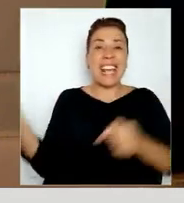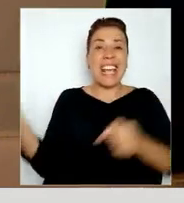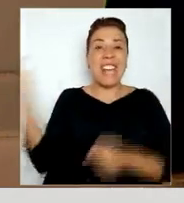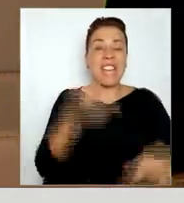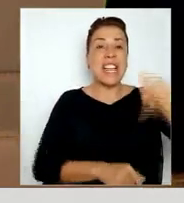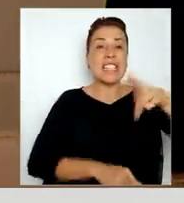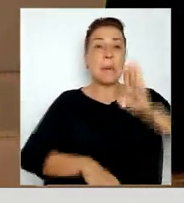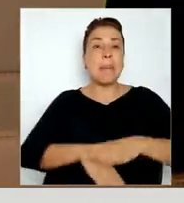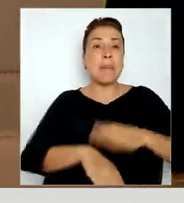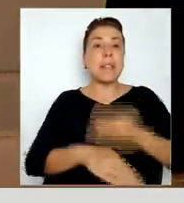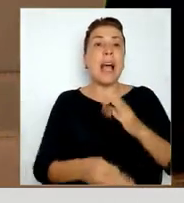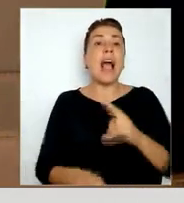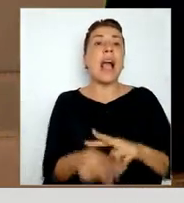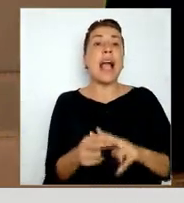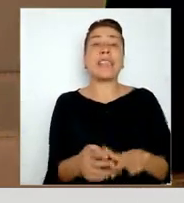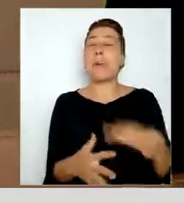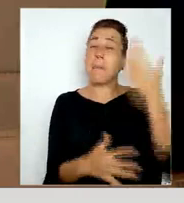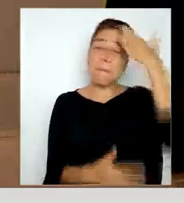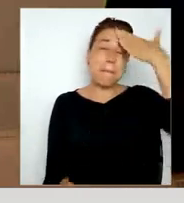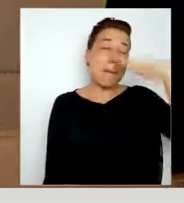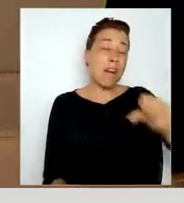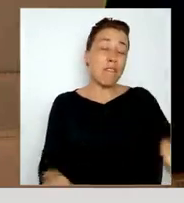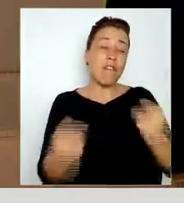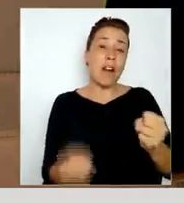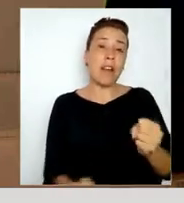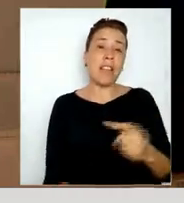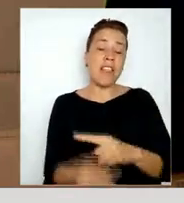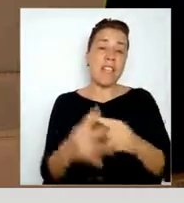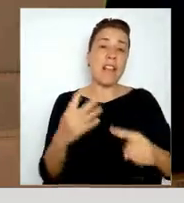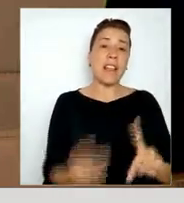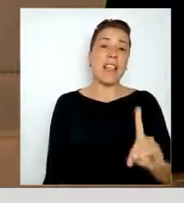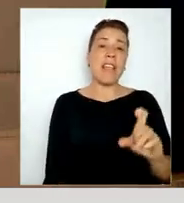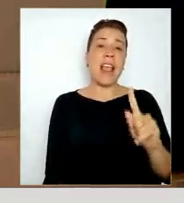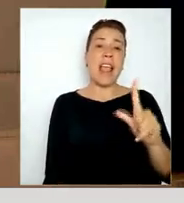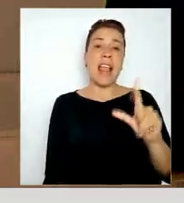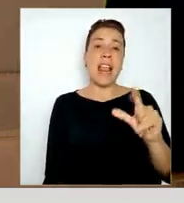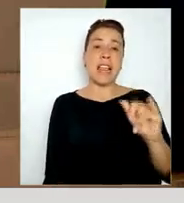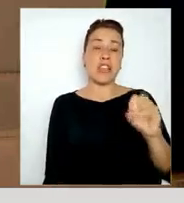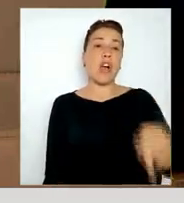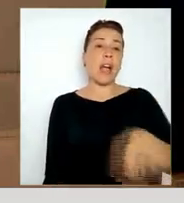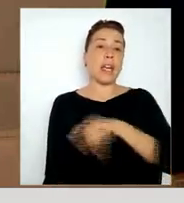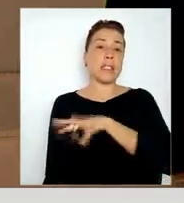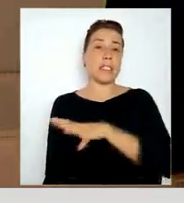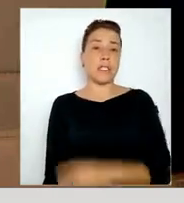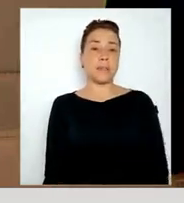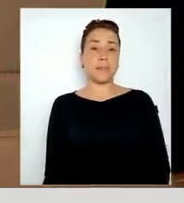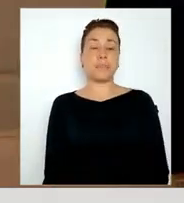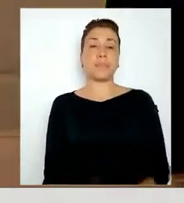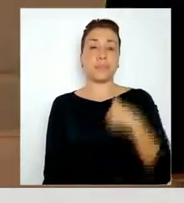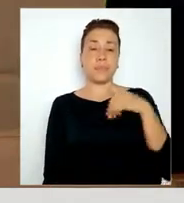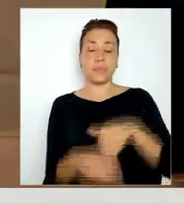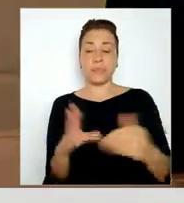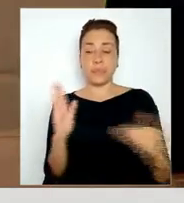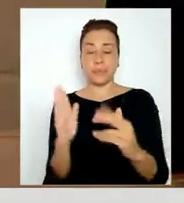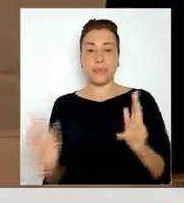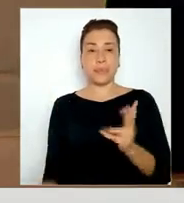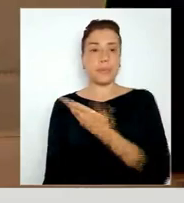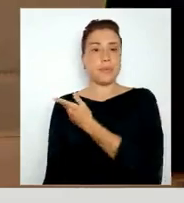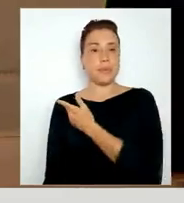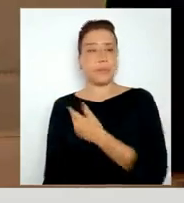los más viles delitos en nuestro territorio nacional voy a votar a favor señor presidente pero